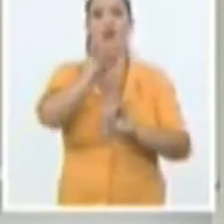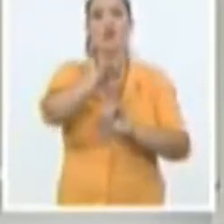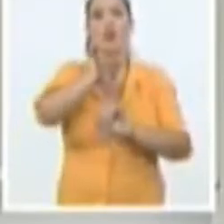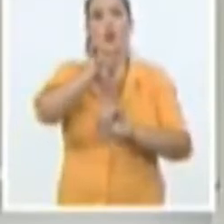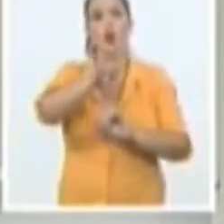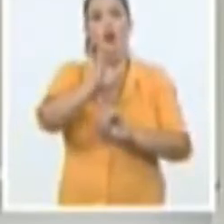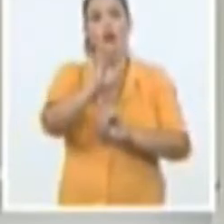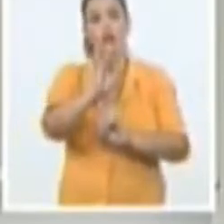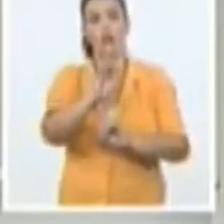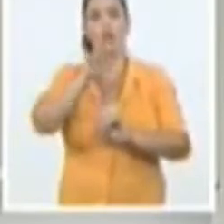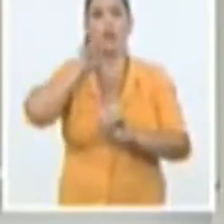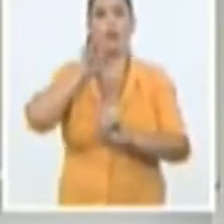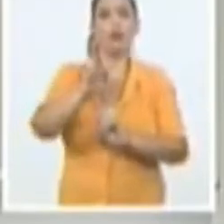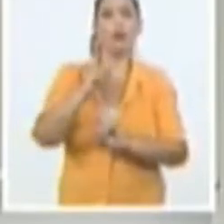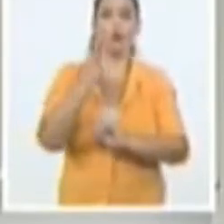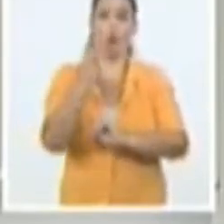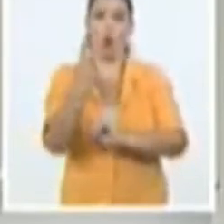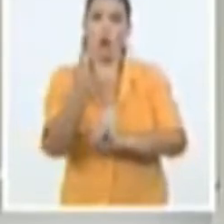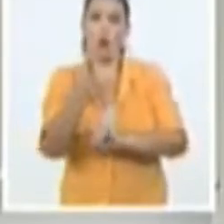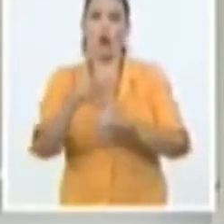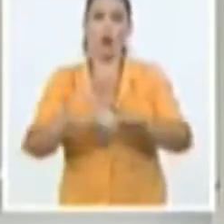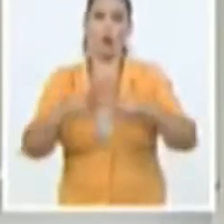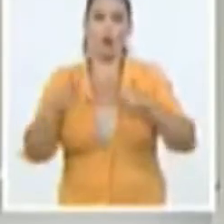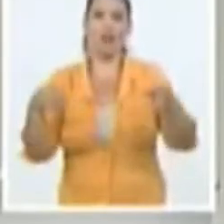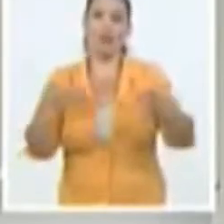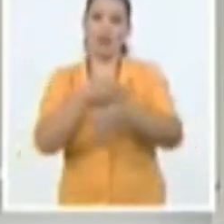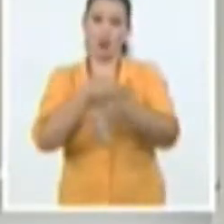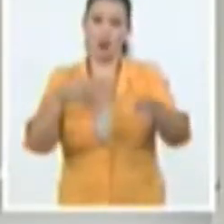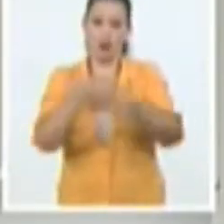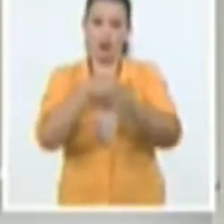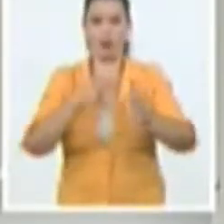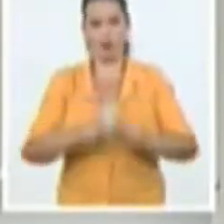147.1 sobre desobediencia, el artículo